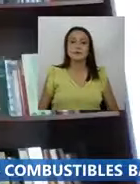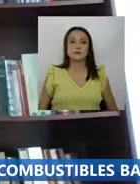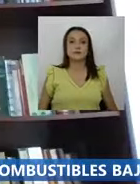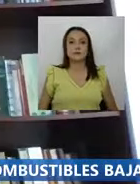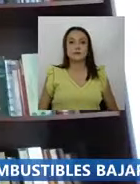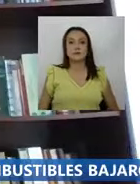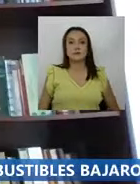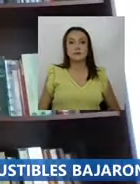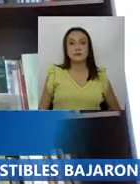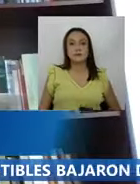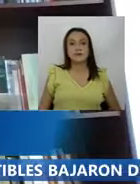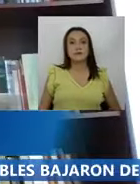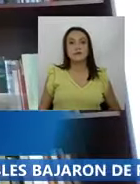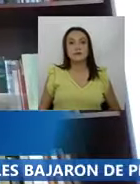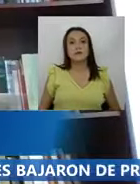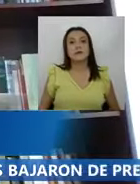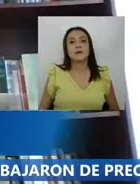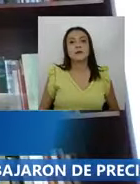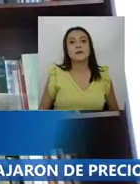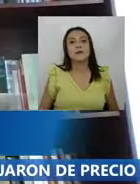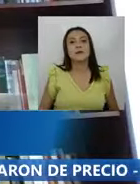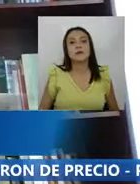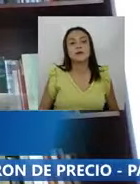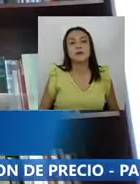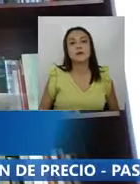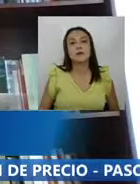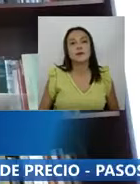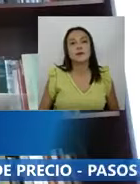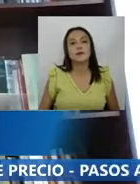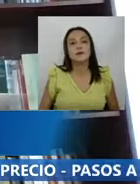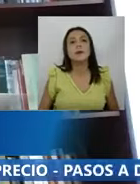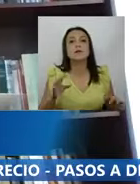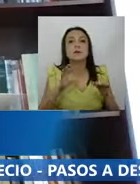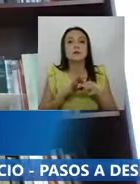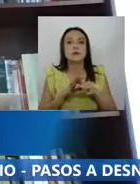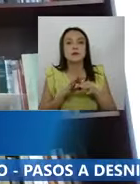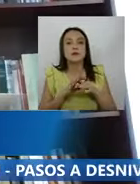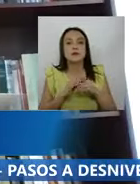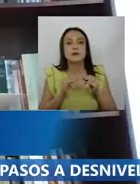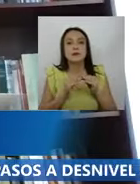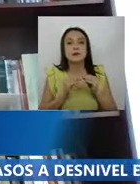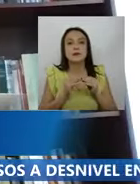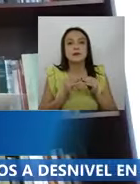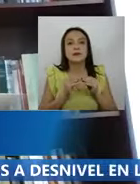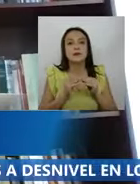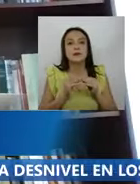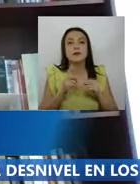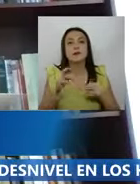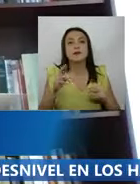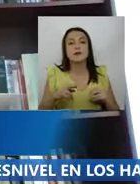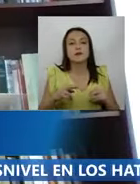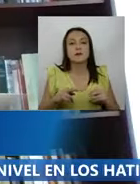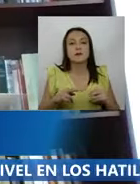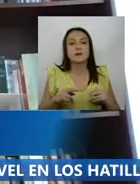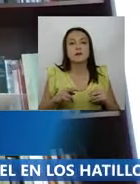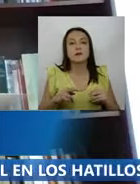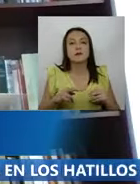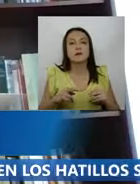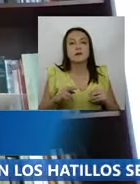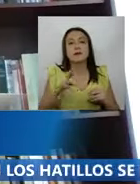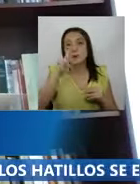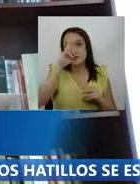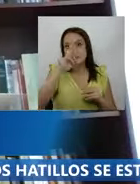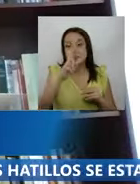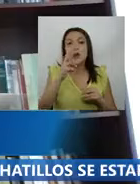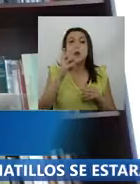Continuando lo que señalaba don Juan, con respecto a la primera parte donde señala que Costa Rica ha suscrito y ha respetado los convenios